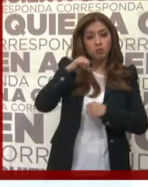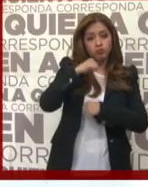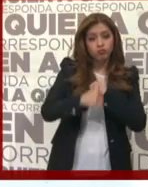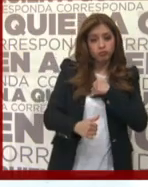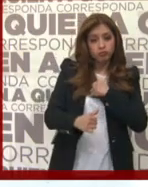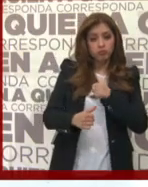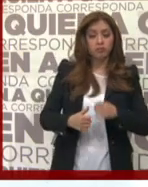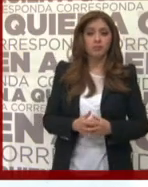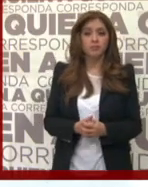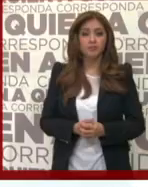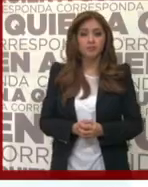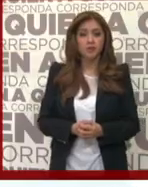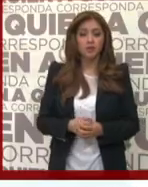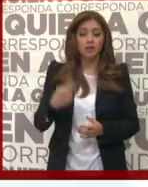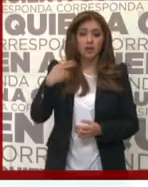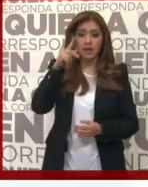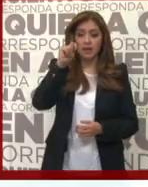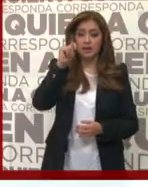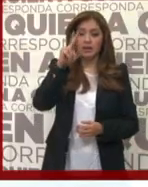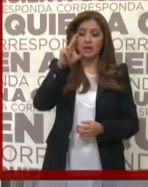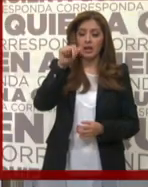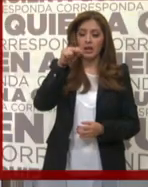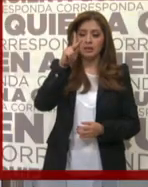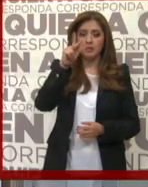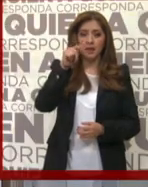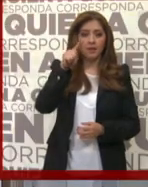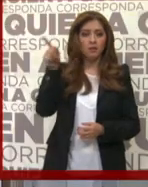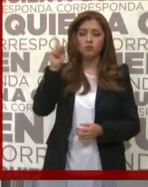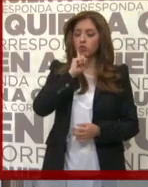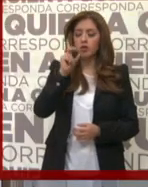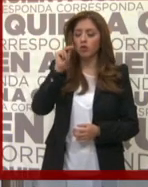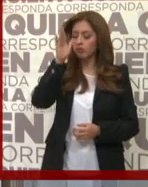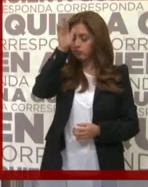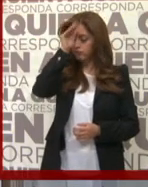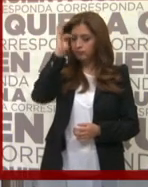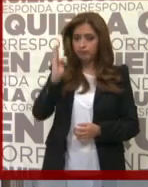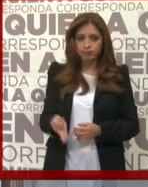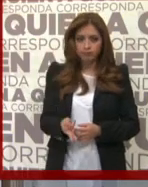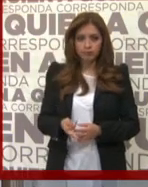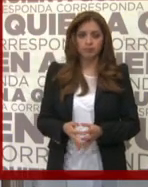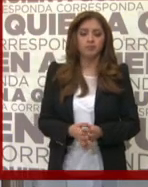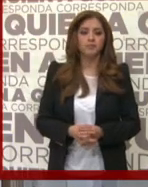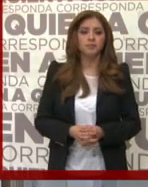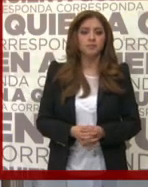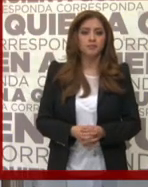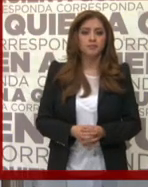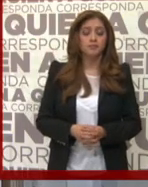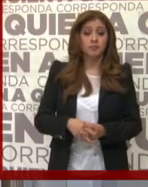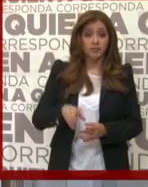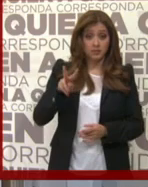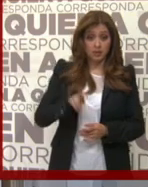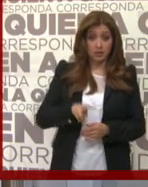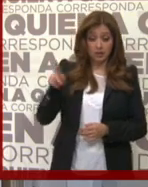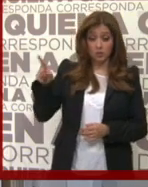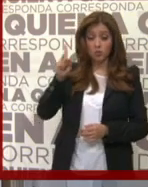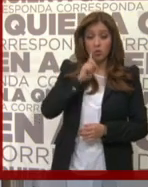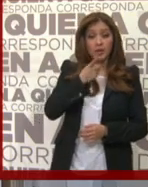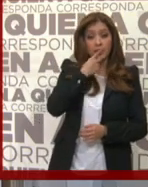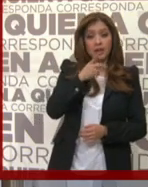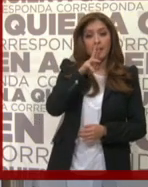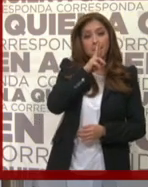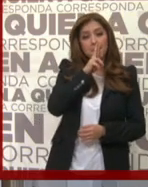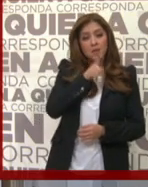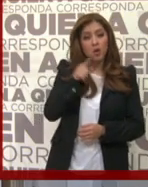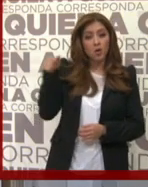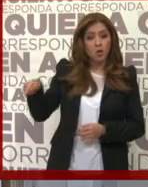trasplante? A un trasplante ella decidió no aceptarlo. Porque, bueno, digo, tiene un corazón enorme esta mujer, ella dice que prefiere